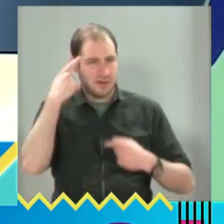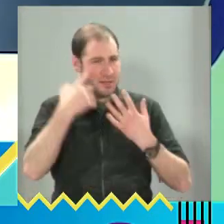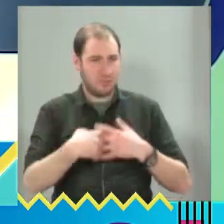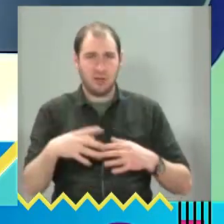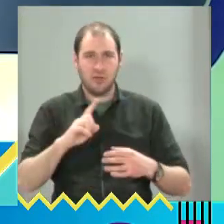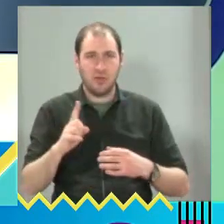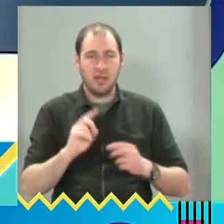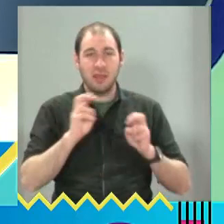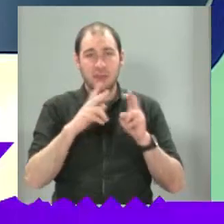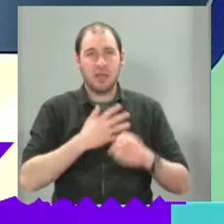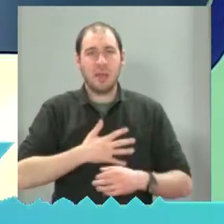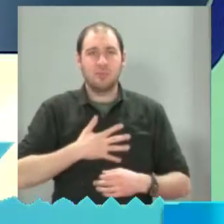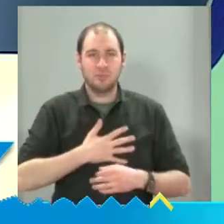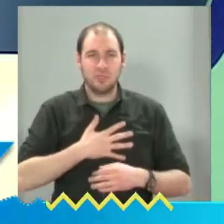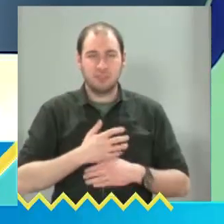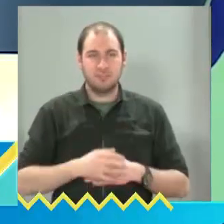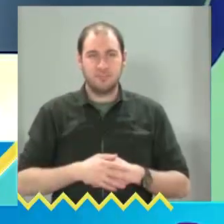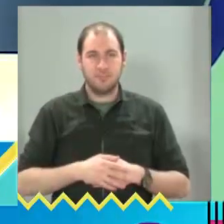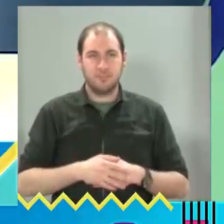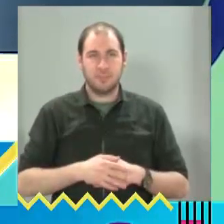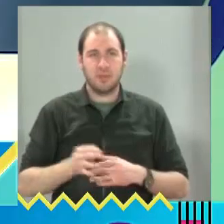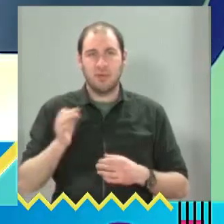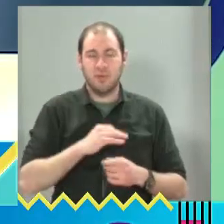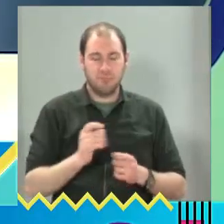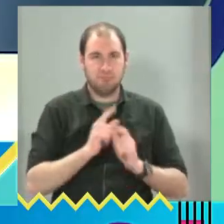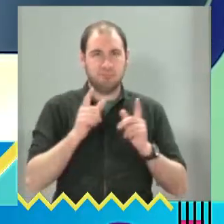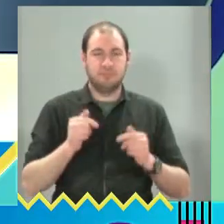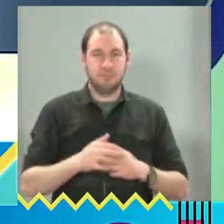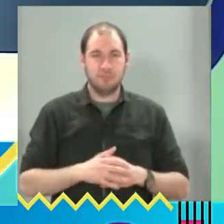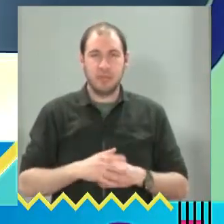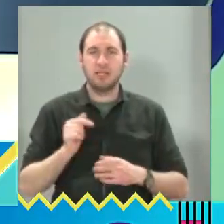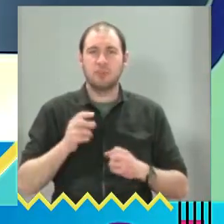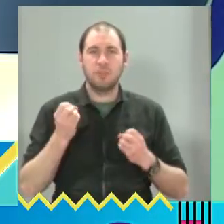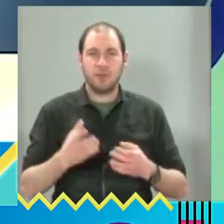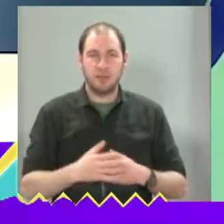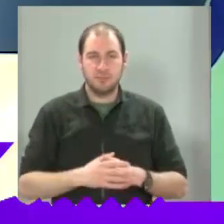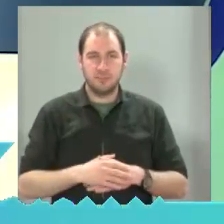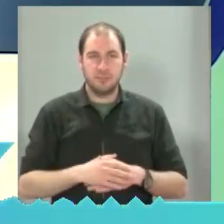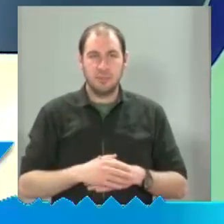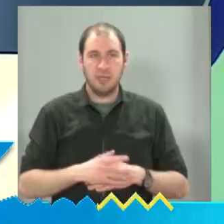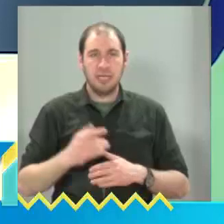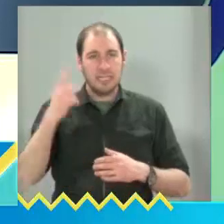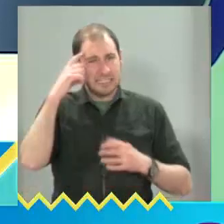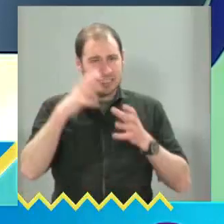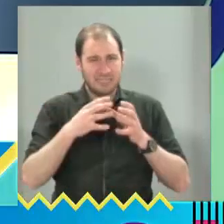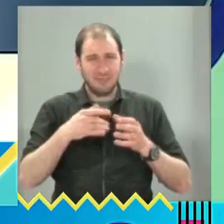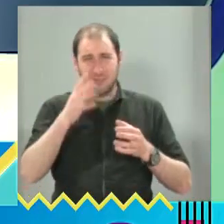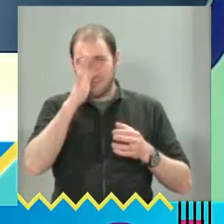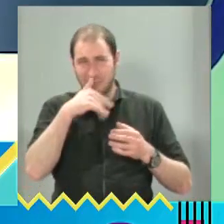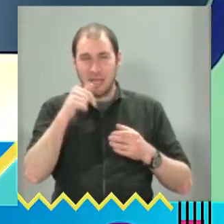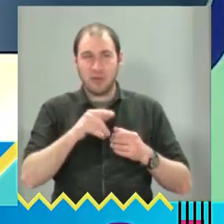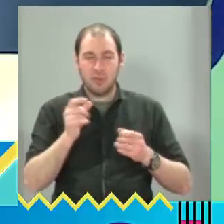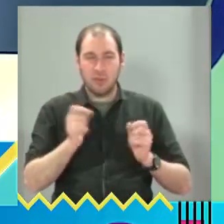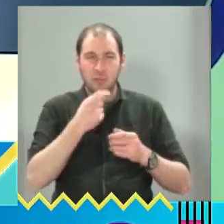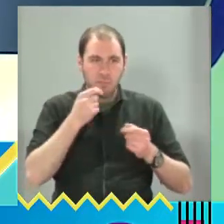no son racionales, sino que son más bien emocionales o reactivas. Eso se debe bueno, a un cerebro primitivo que nos hace reaccionar ante